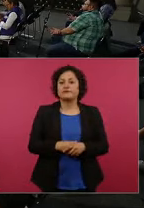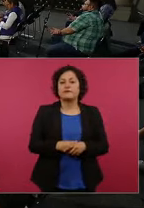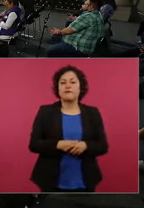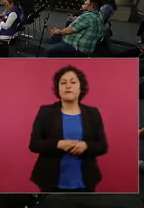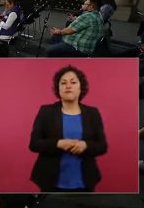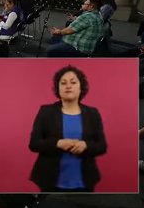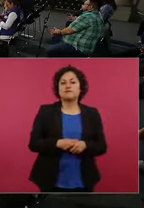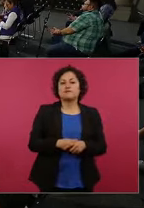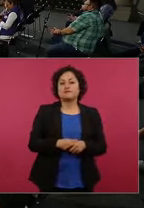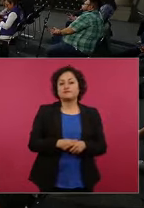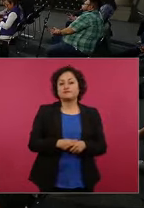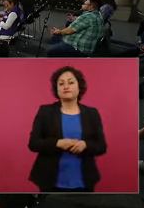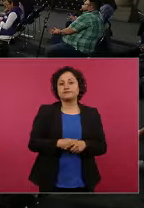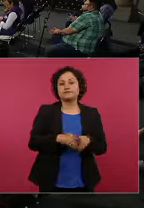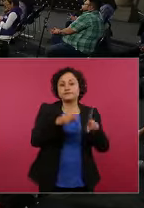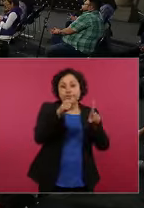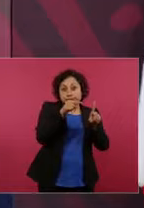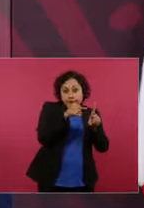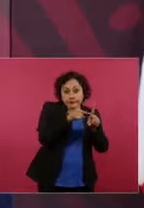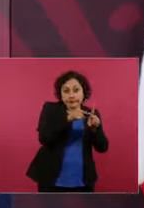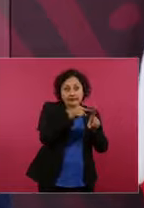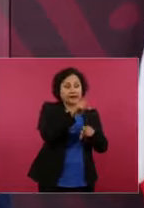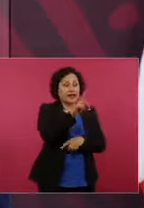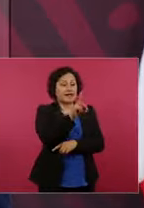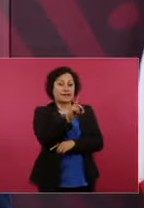Que con información de la DEA,